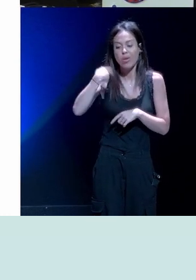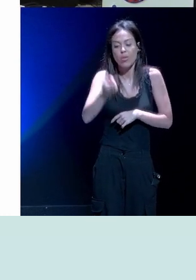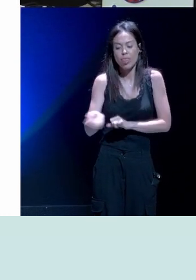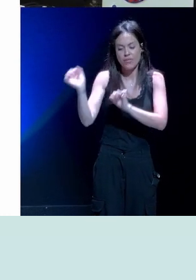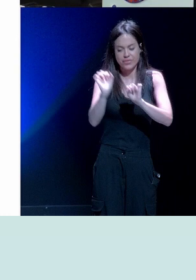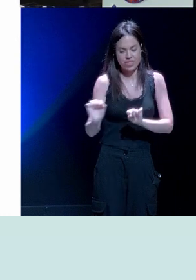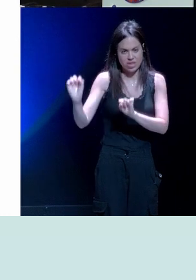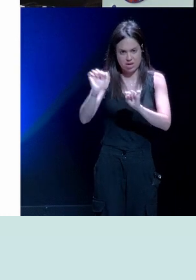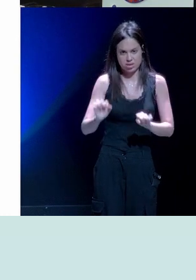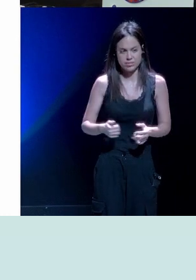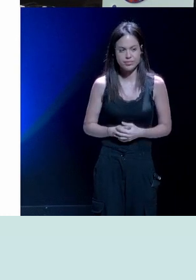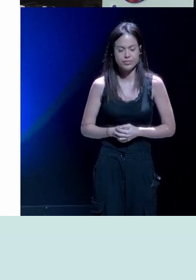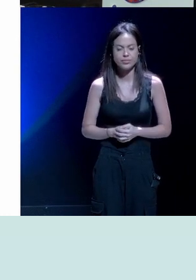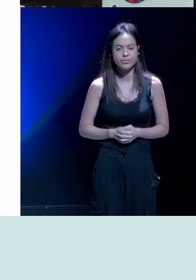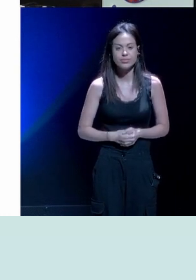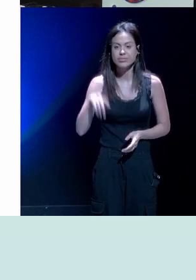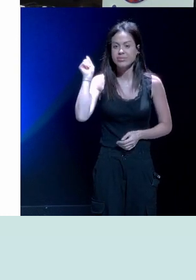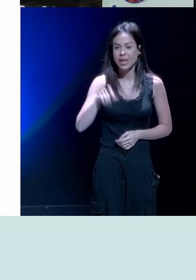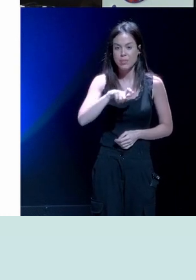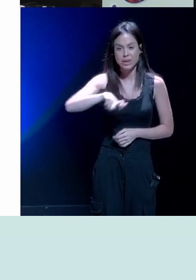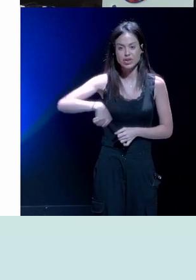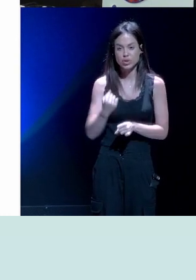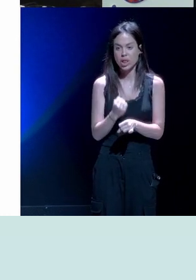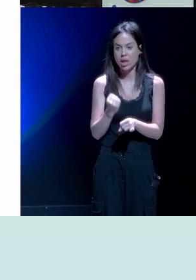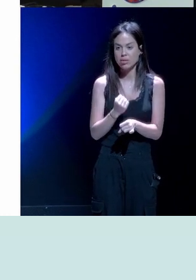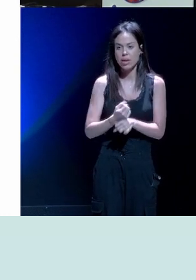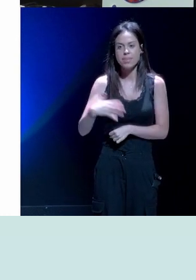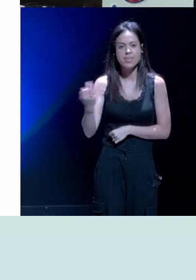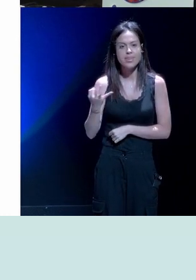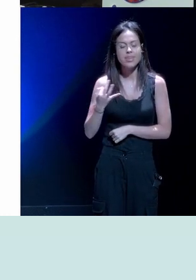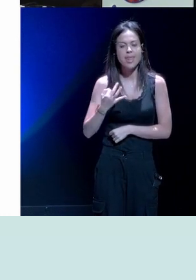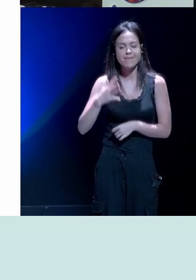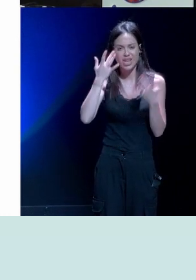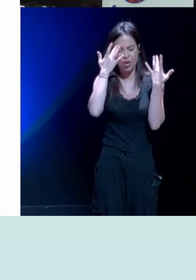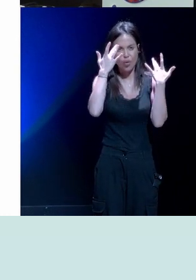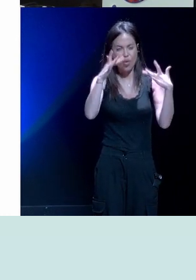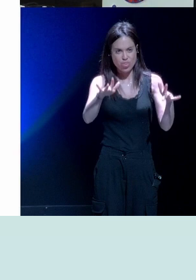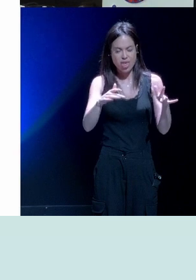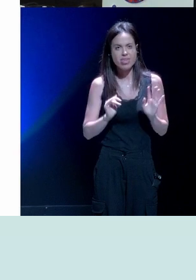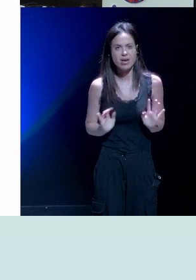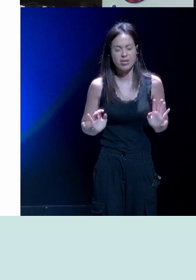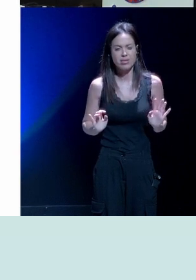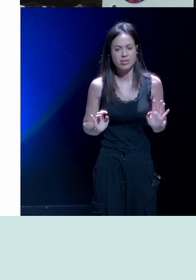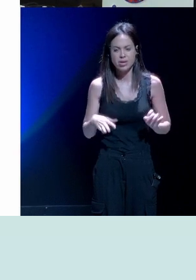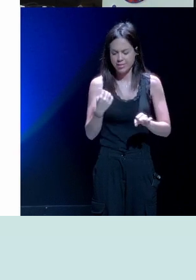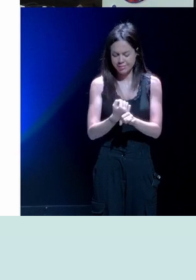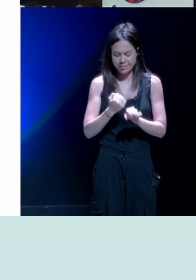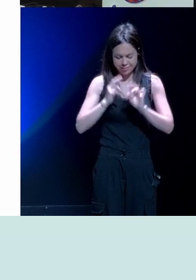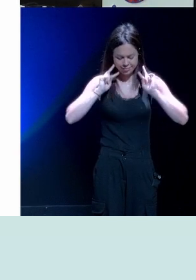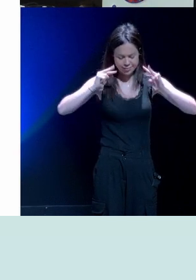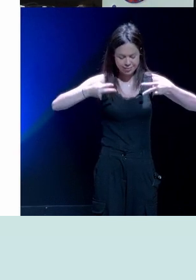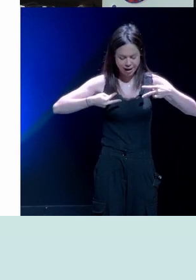Y estos trabajadores tienen que tener conciencia de que el trabajo que han de realizar tiene que ser